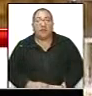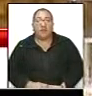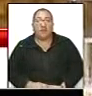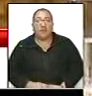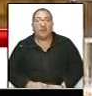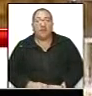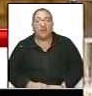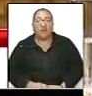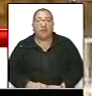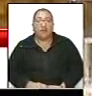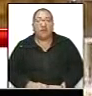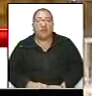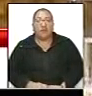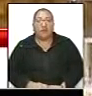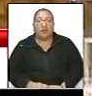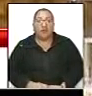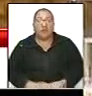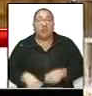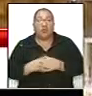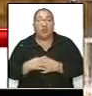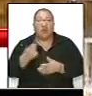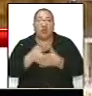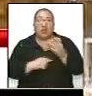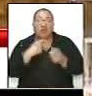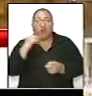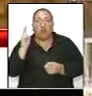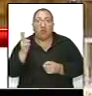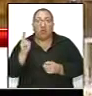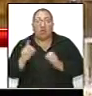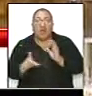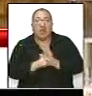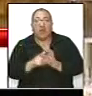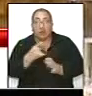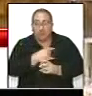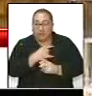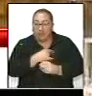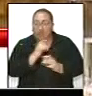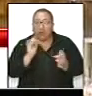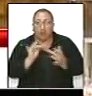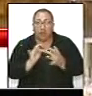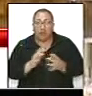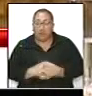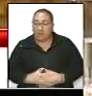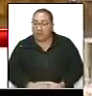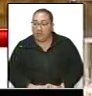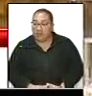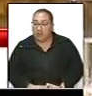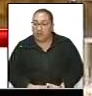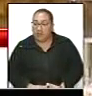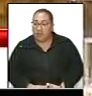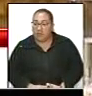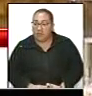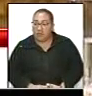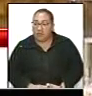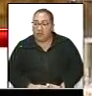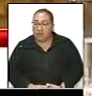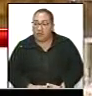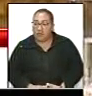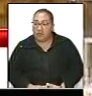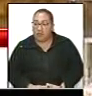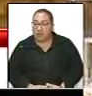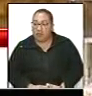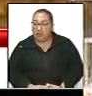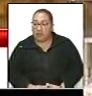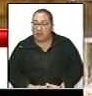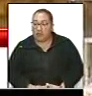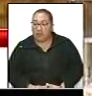en el campo, digamos, de la adecuación de los docentes a la ley universitaria vinculada con la adquisición de sus grados académicos. Y al